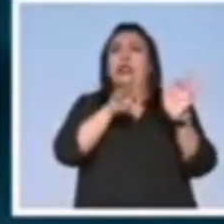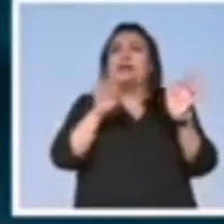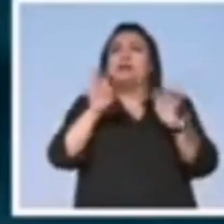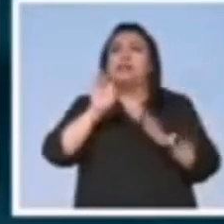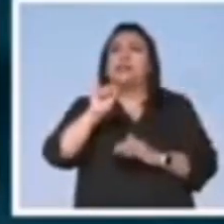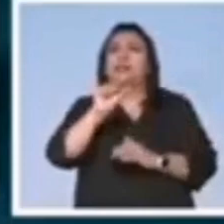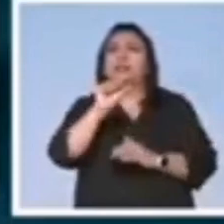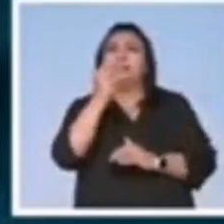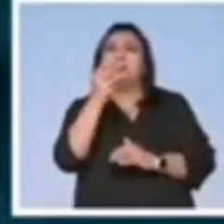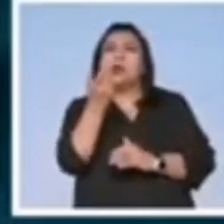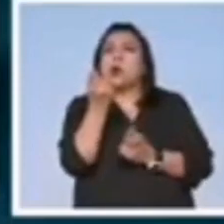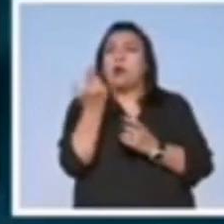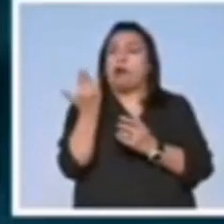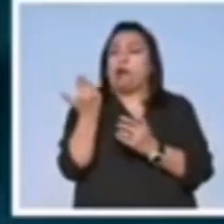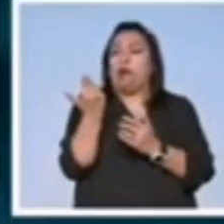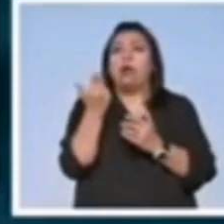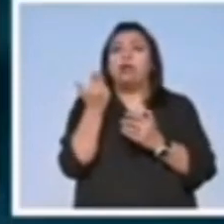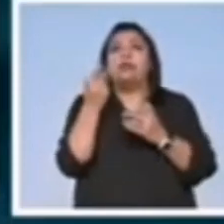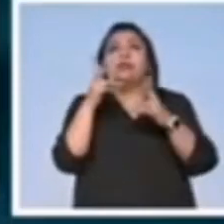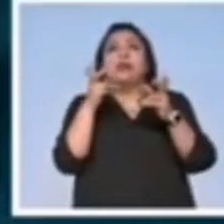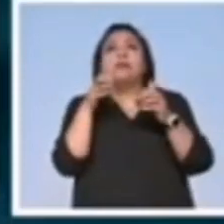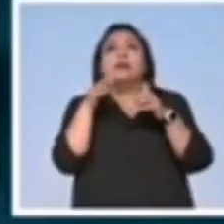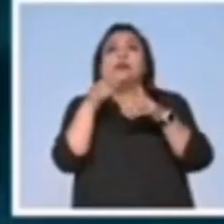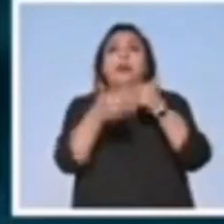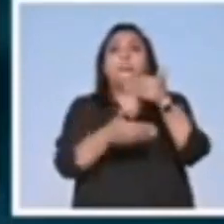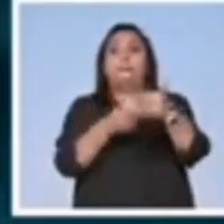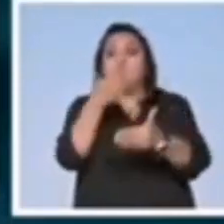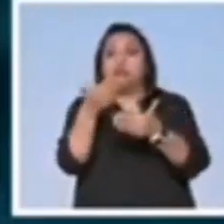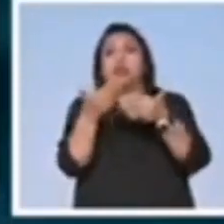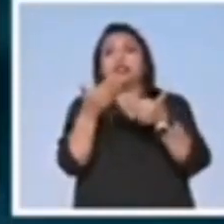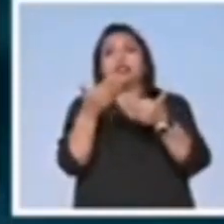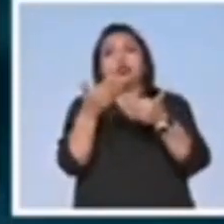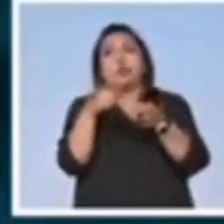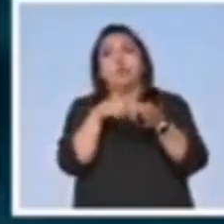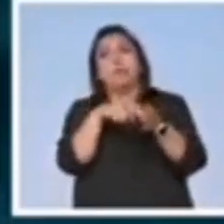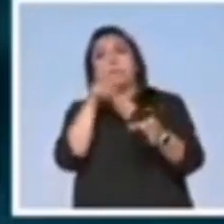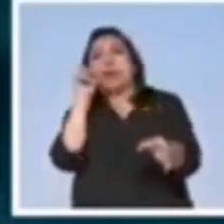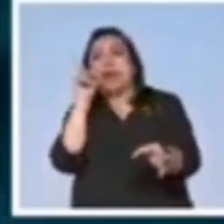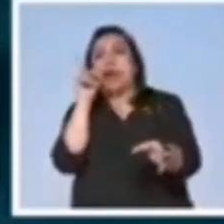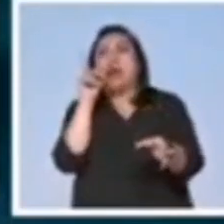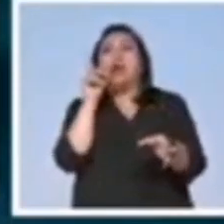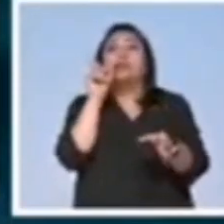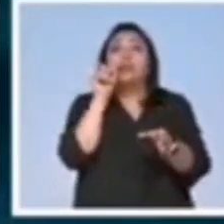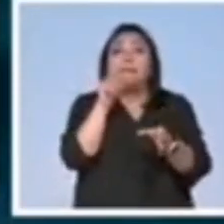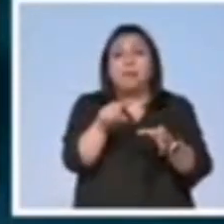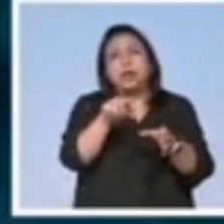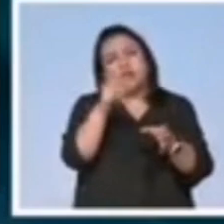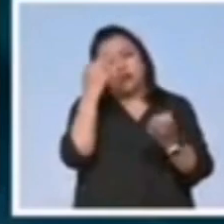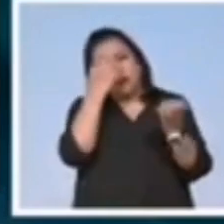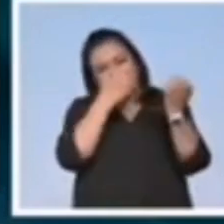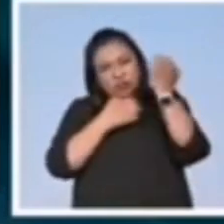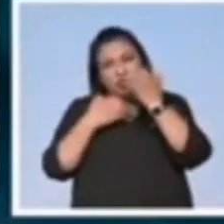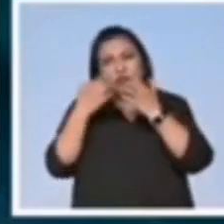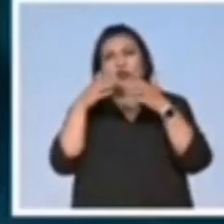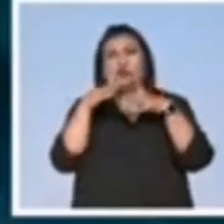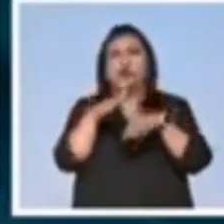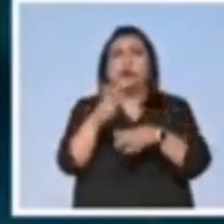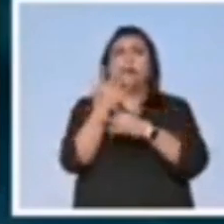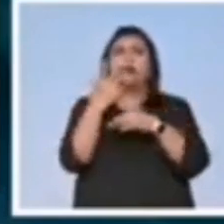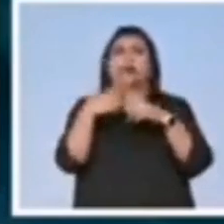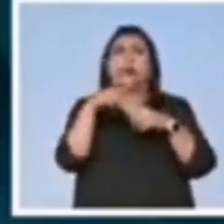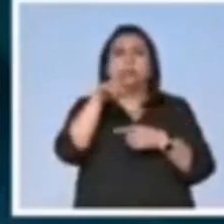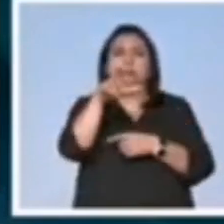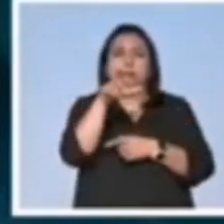tan recientes que hablan no solo del proceso de descolonización, sino que brindan otro análisis sobre lo dicho por Marx,